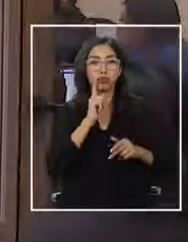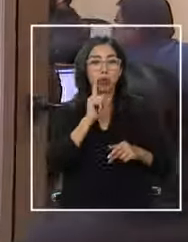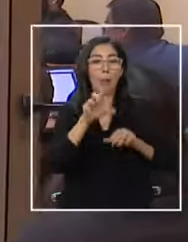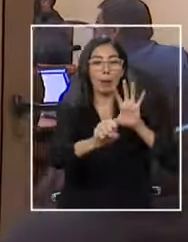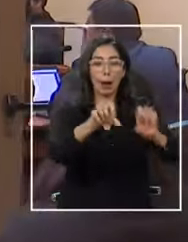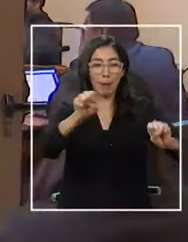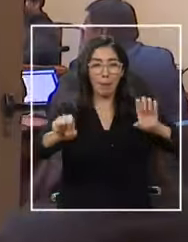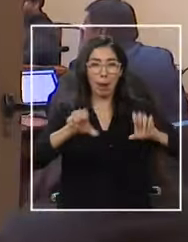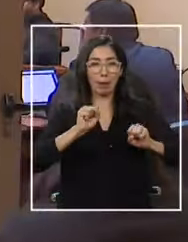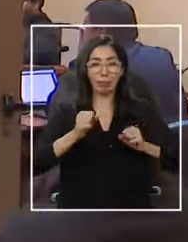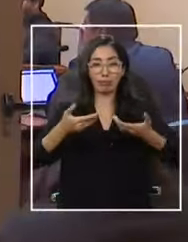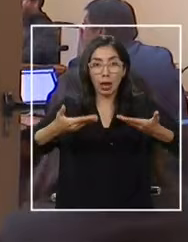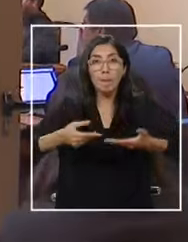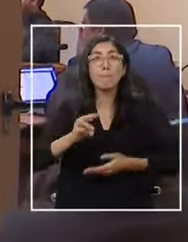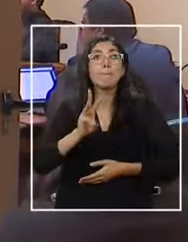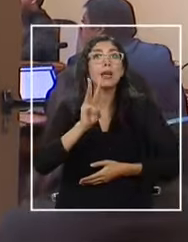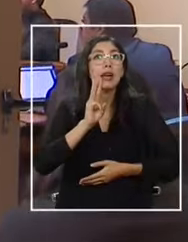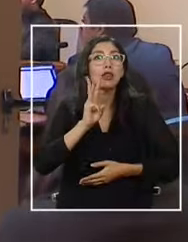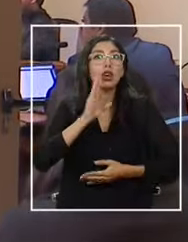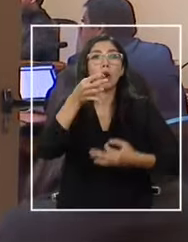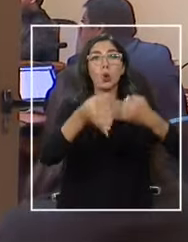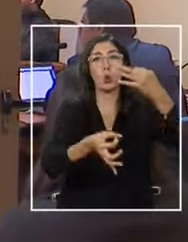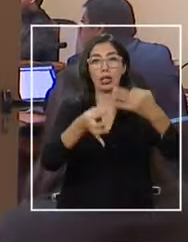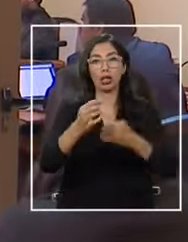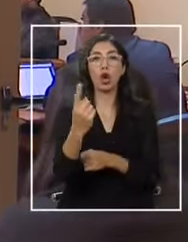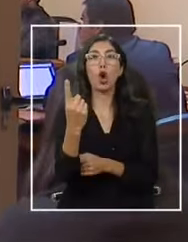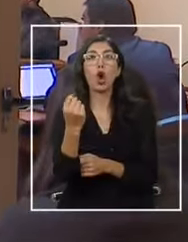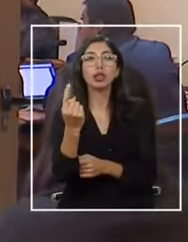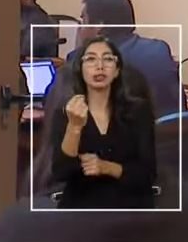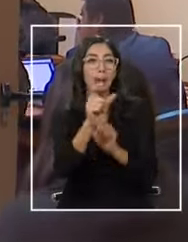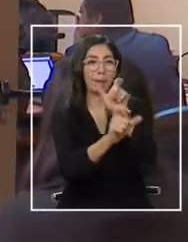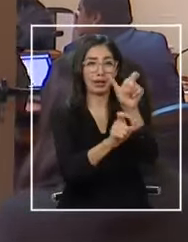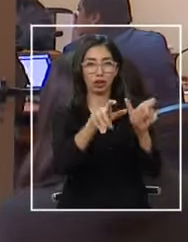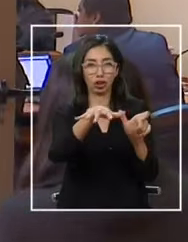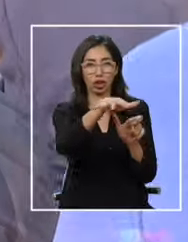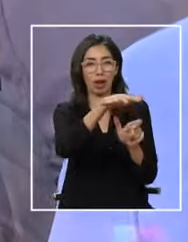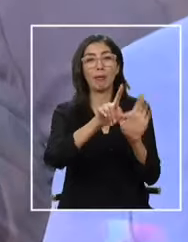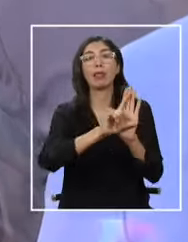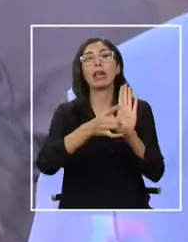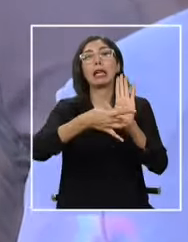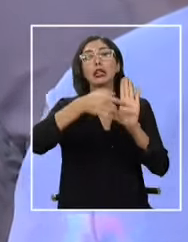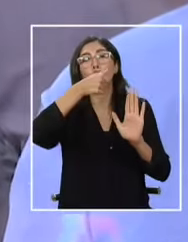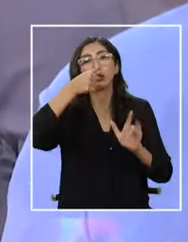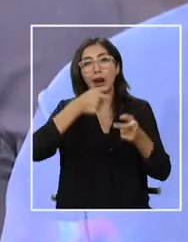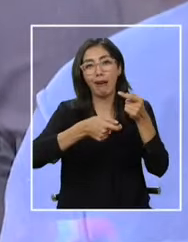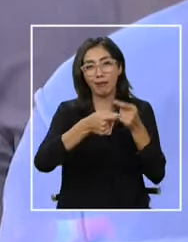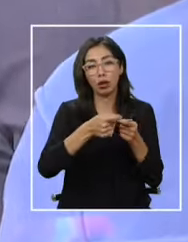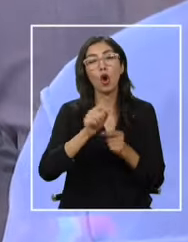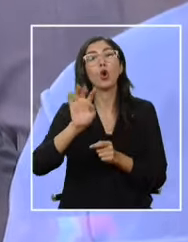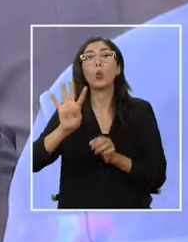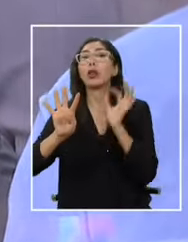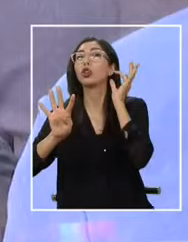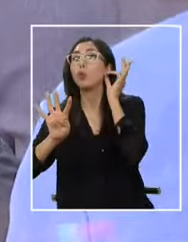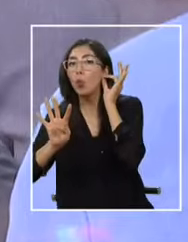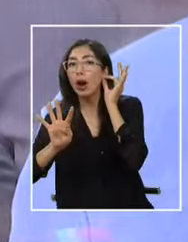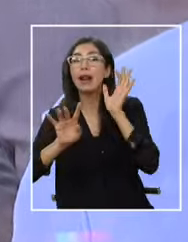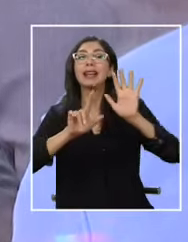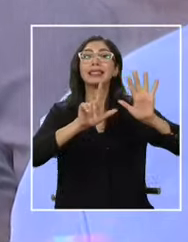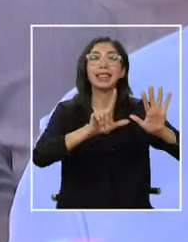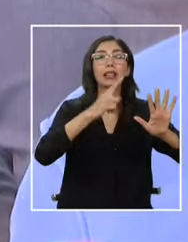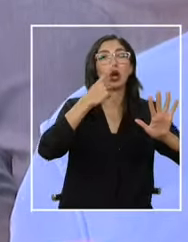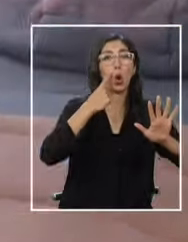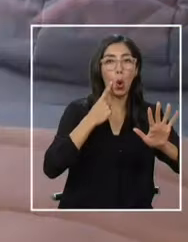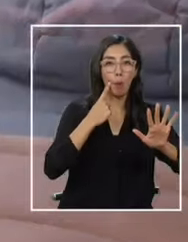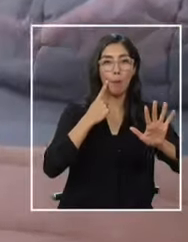Este miércoles se formalizó a los 11 integrantes por los delitos de tráfico y asociación ilícita para el tráfico, 4 mujeres y 7 hombres